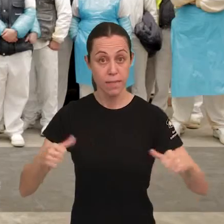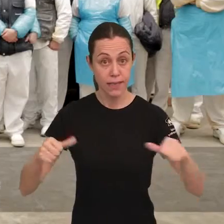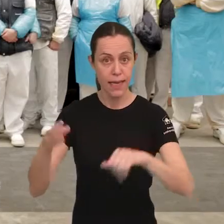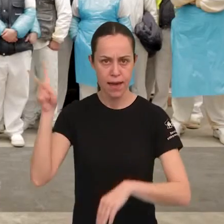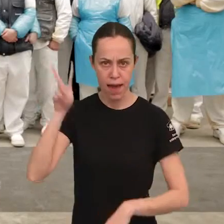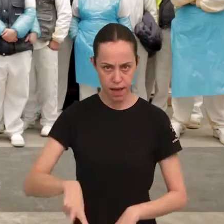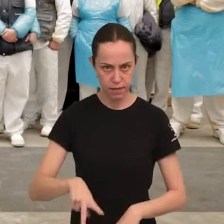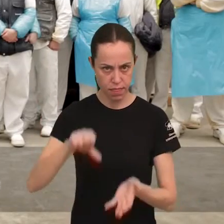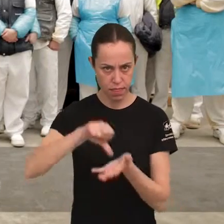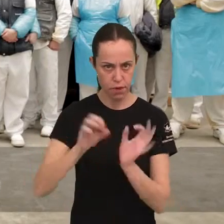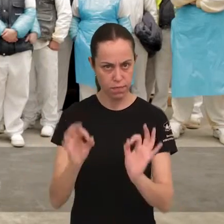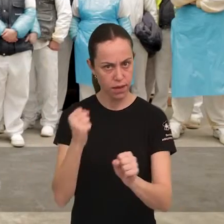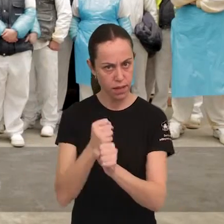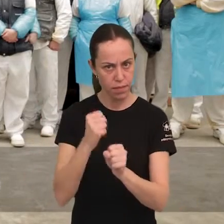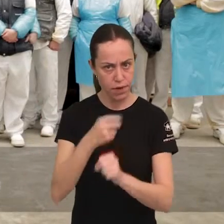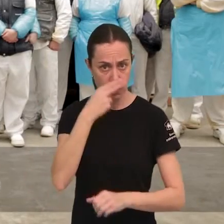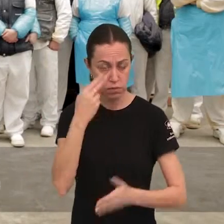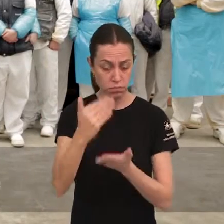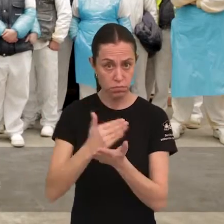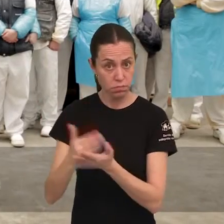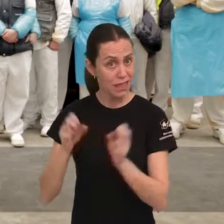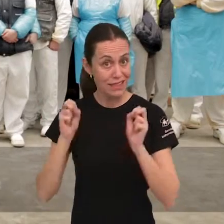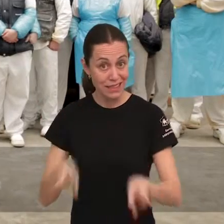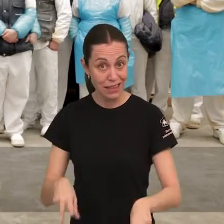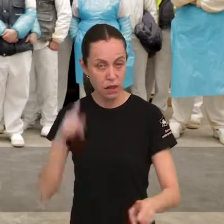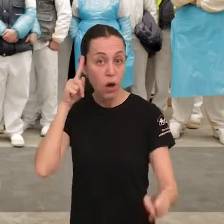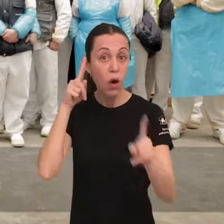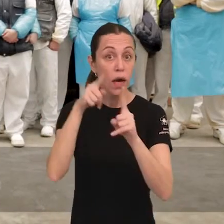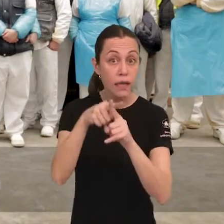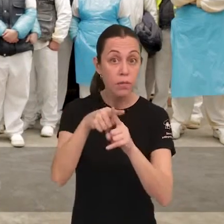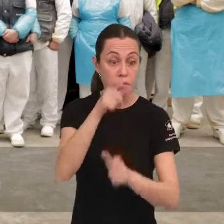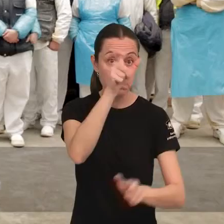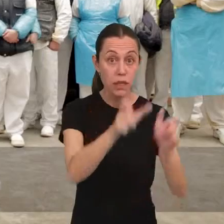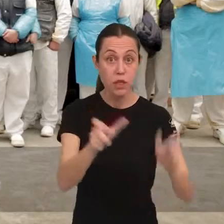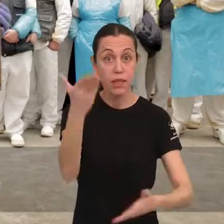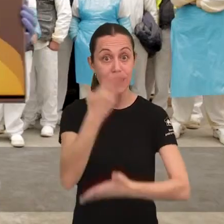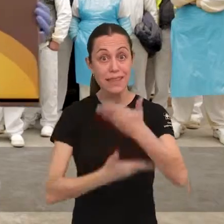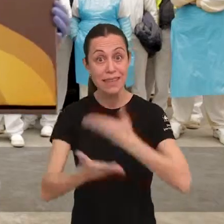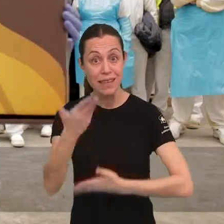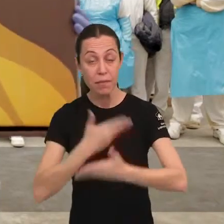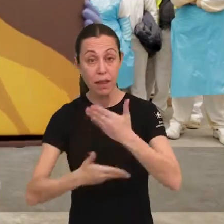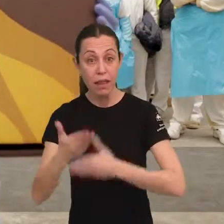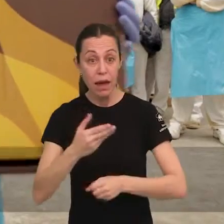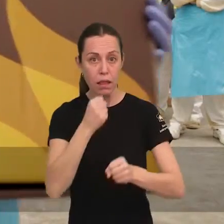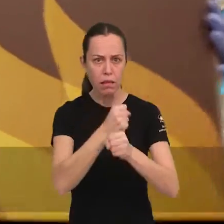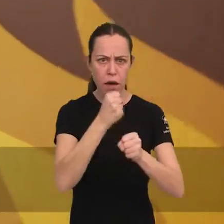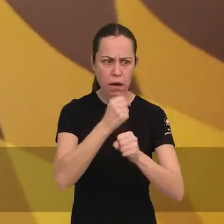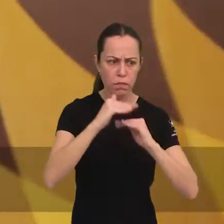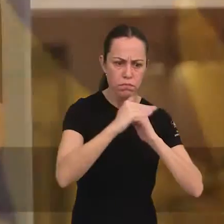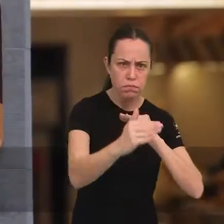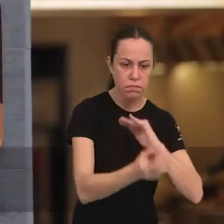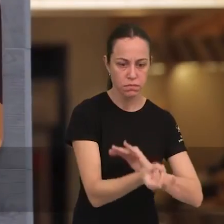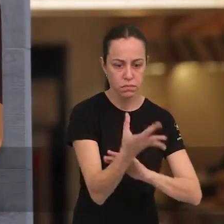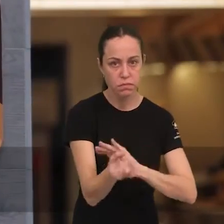Hornos La Mastelle es un centro especial de empleo sin ánimo de lucro que tiene como objetivo la creación de puestos de trabajo estables para